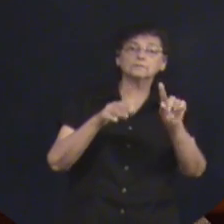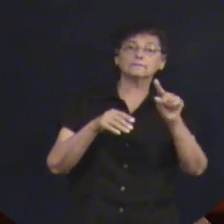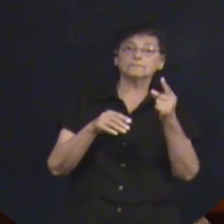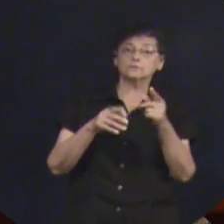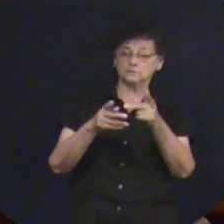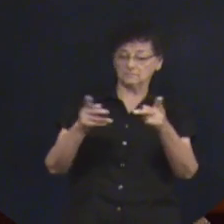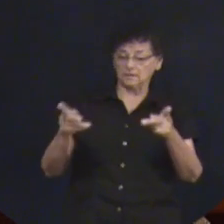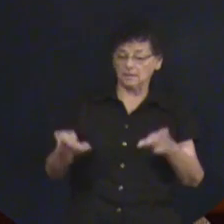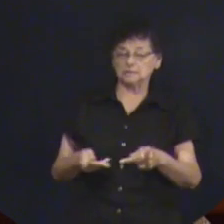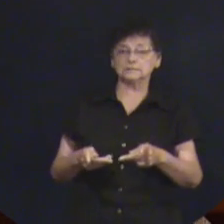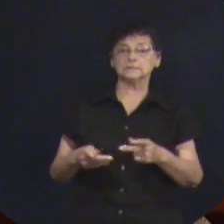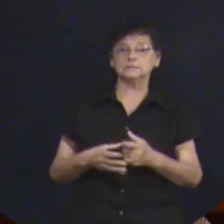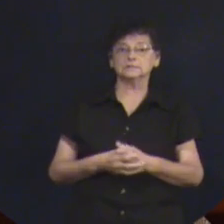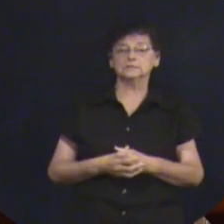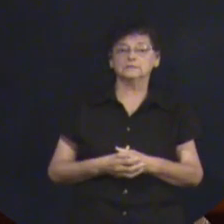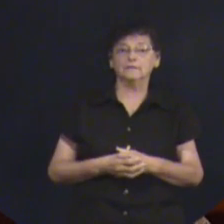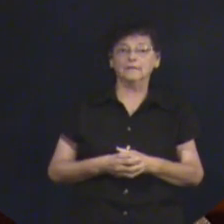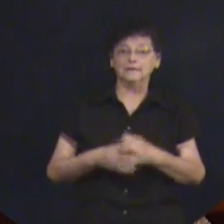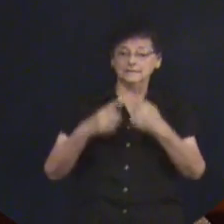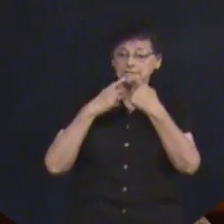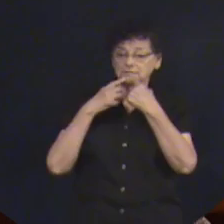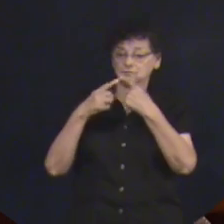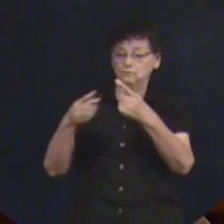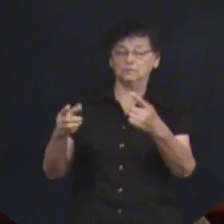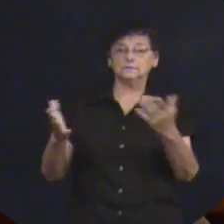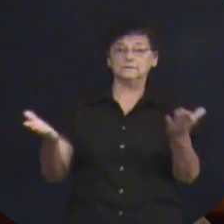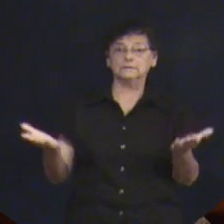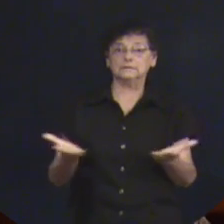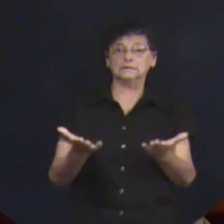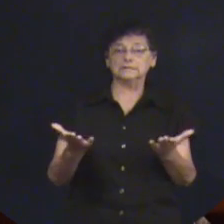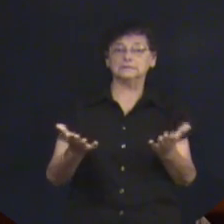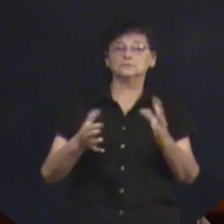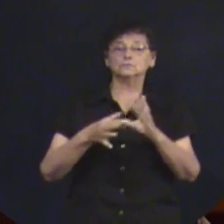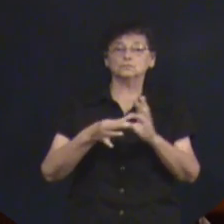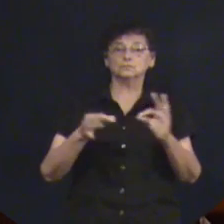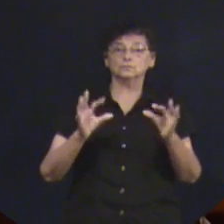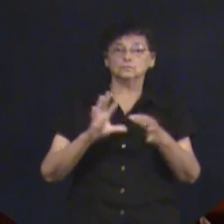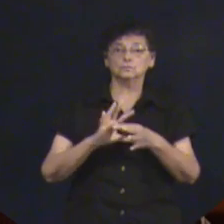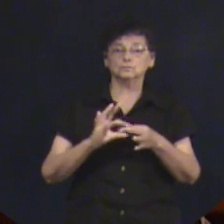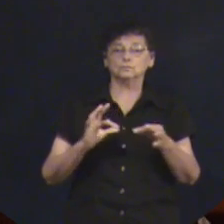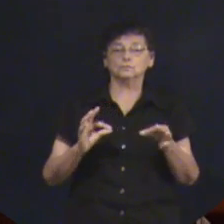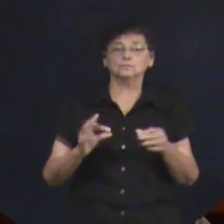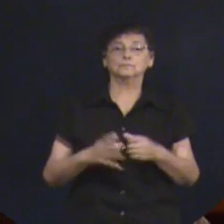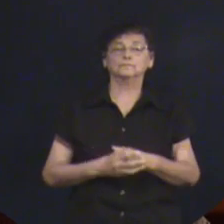primeros lugares. Les dijo esta parábola: